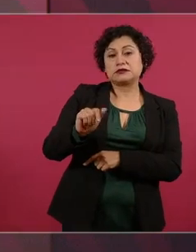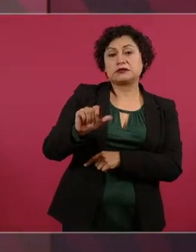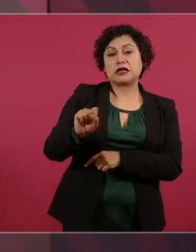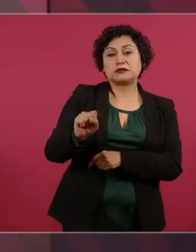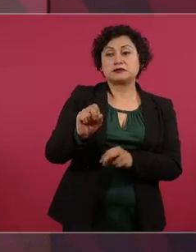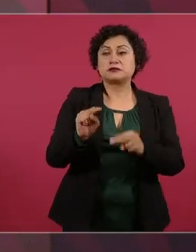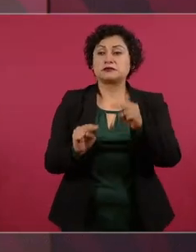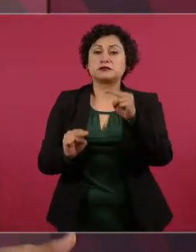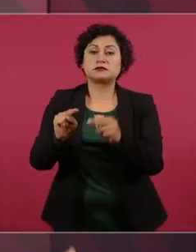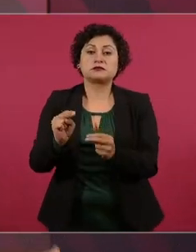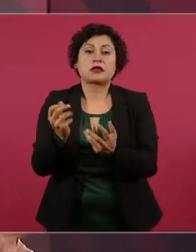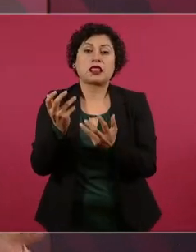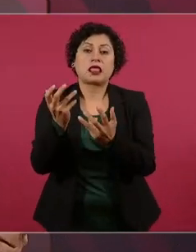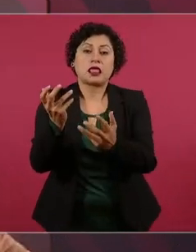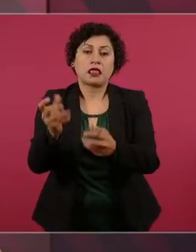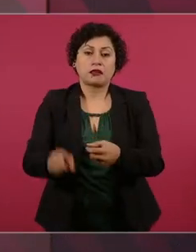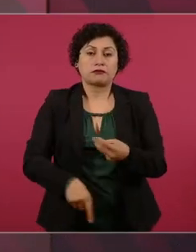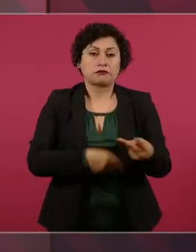incluso aunque vengan